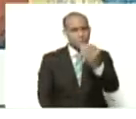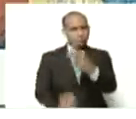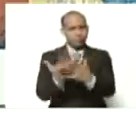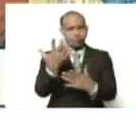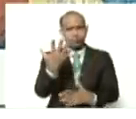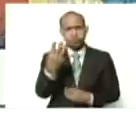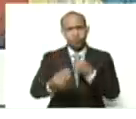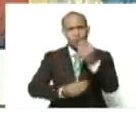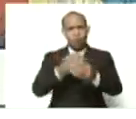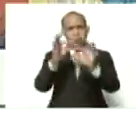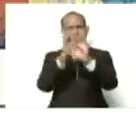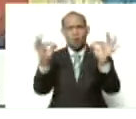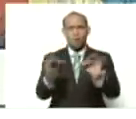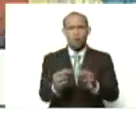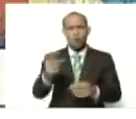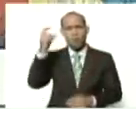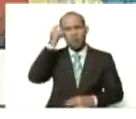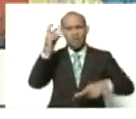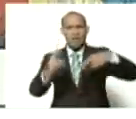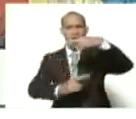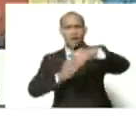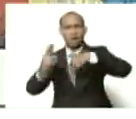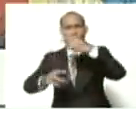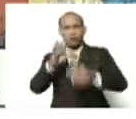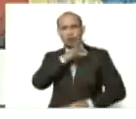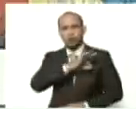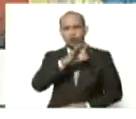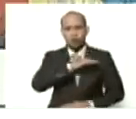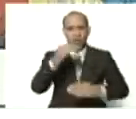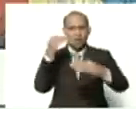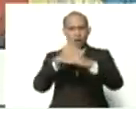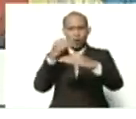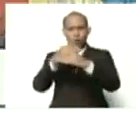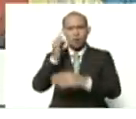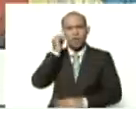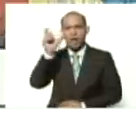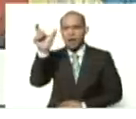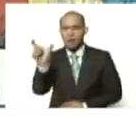día de revolución socialista por la igualdad de la mujer.